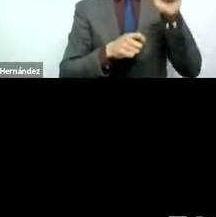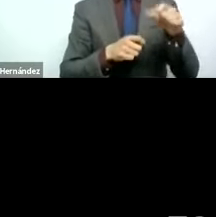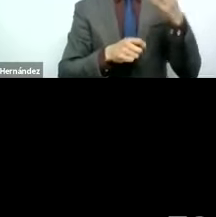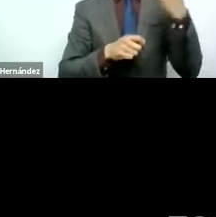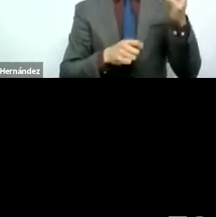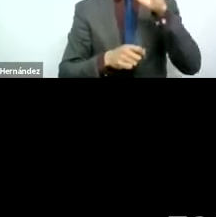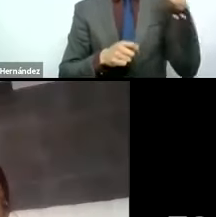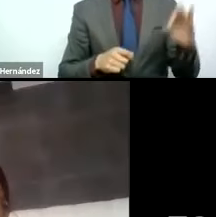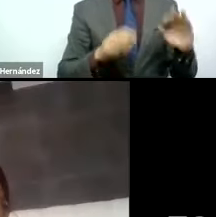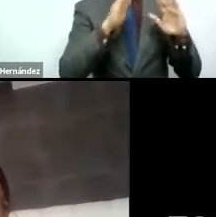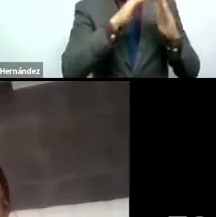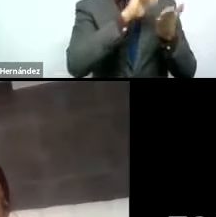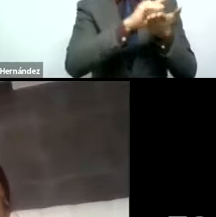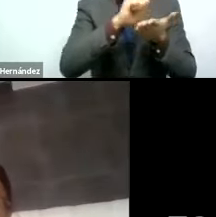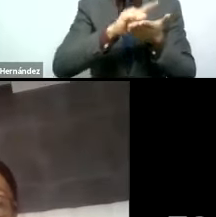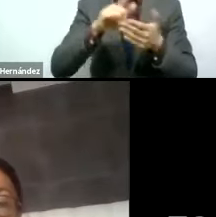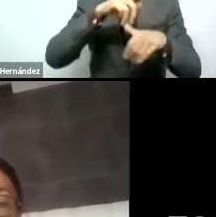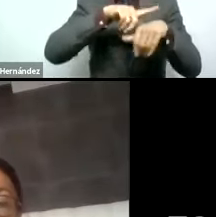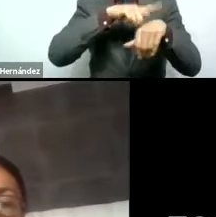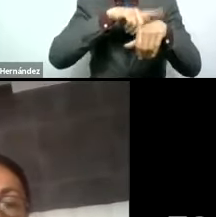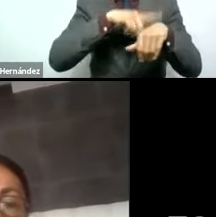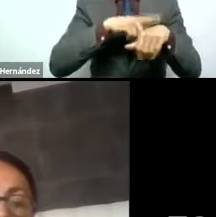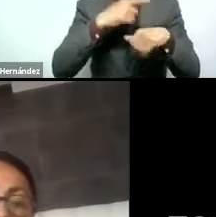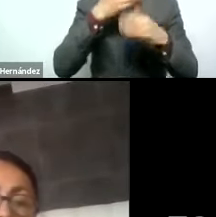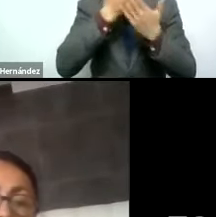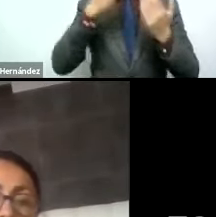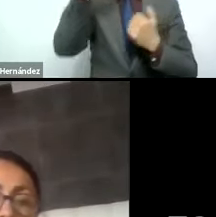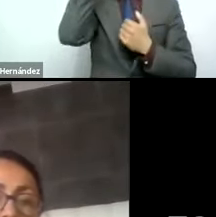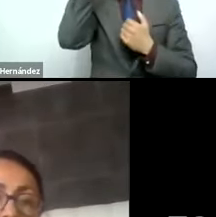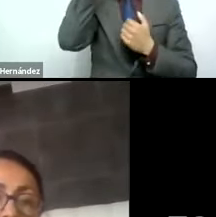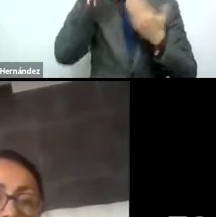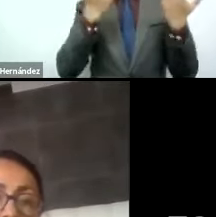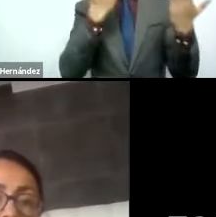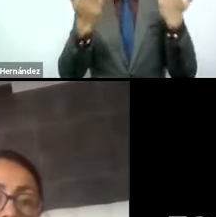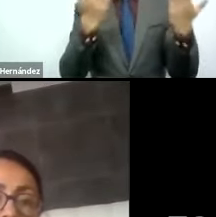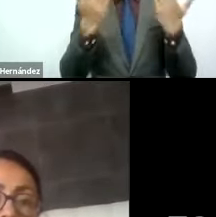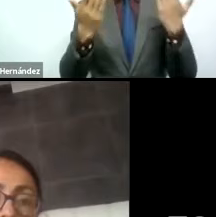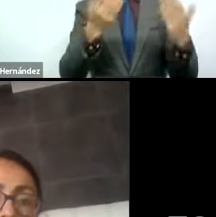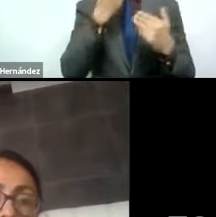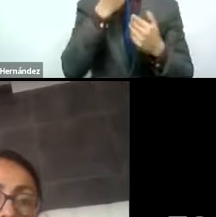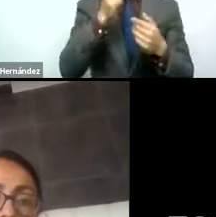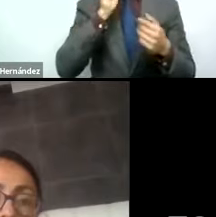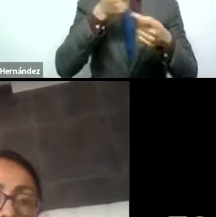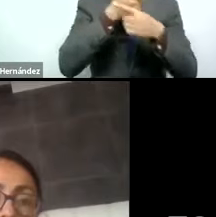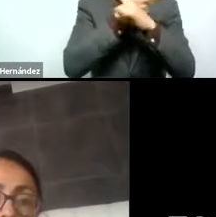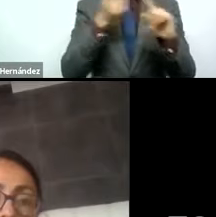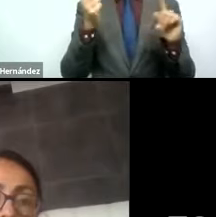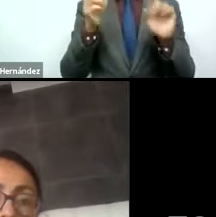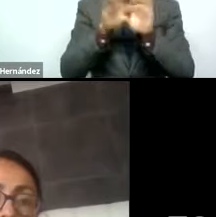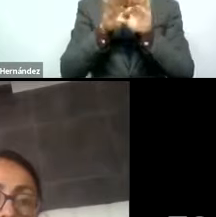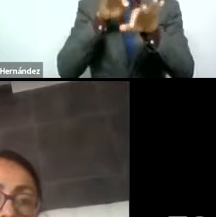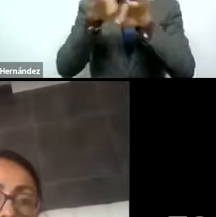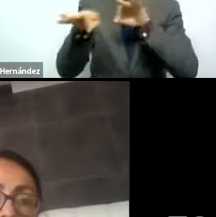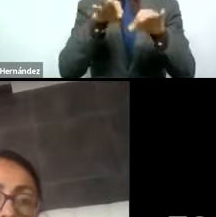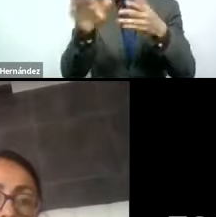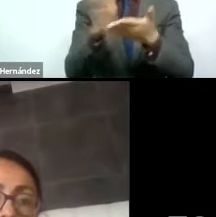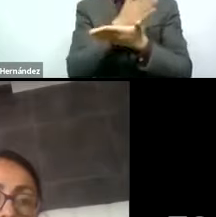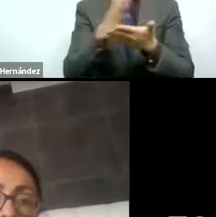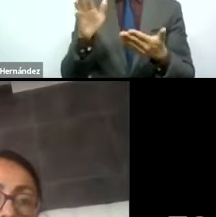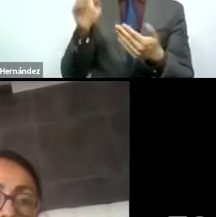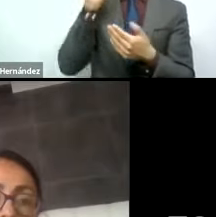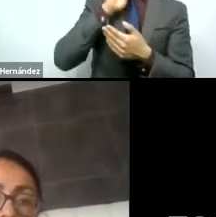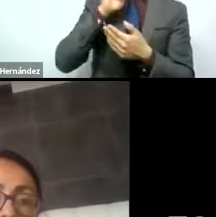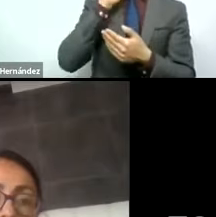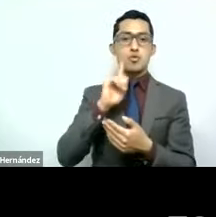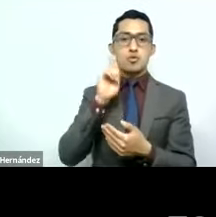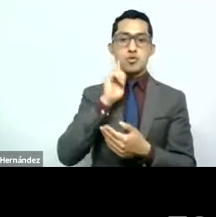17.9%. Creo que esto nos permite reflexionar muchísimo sobre esta división del trabajo, cómo la mujer